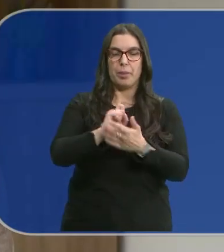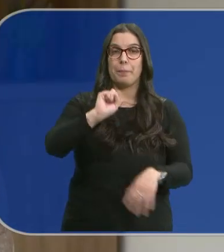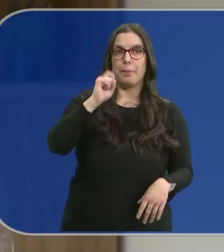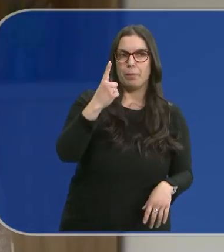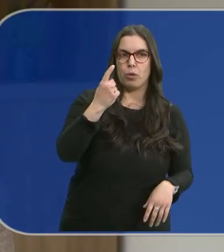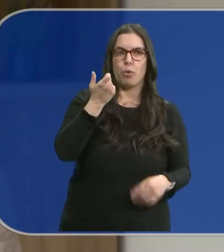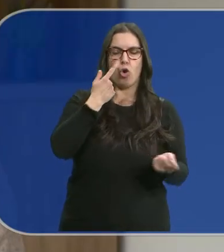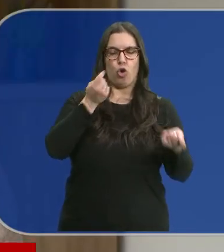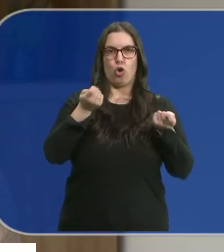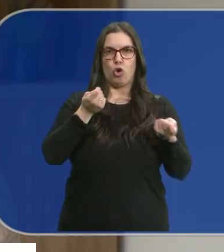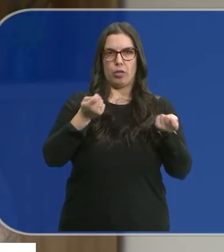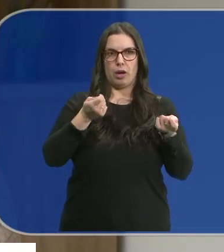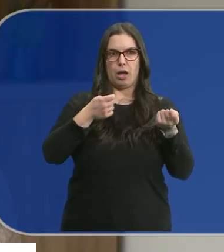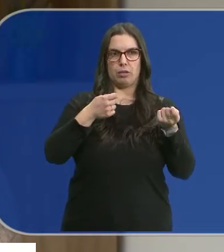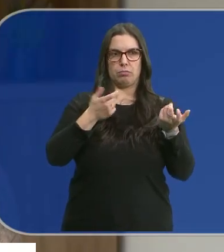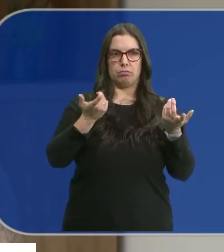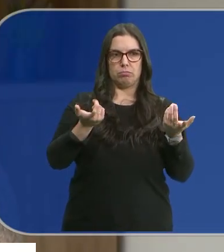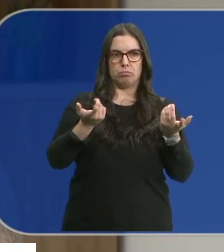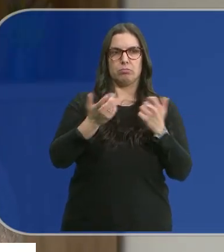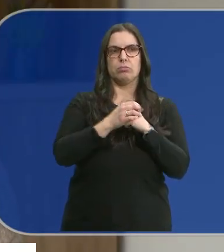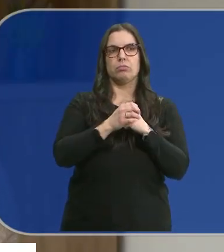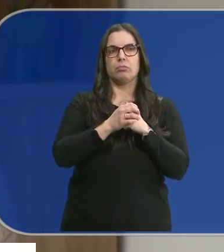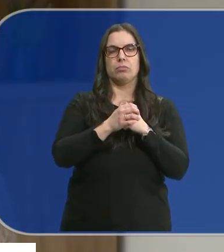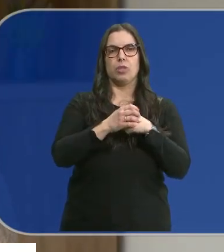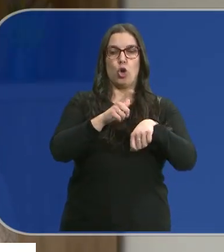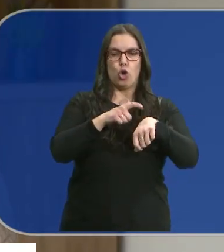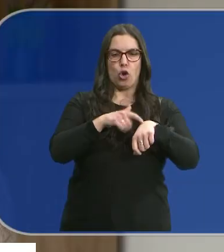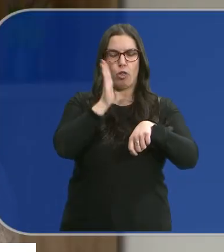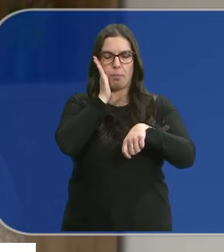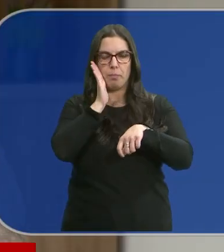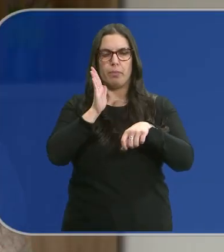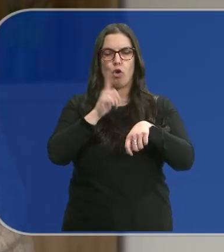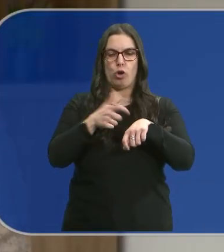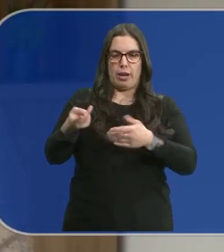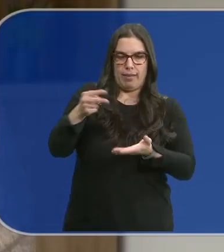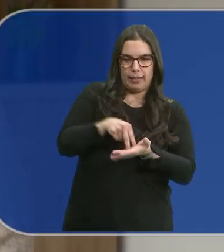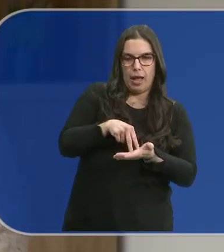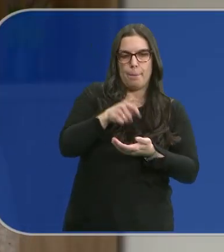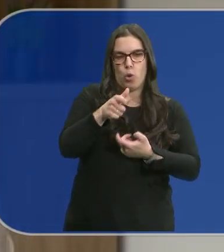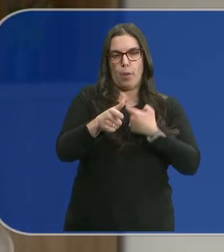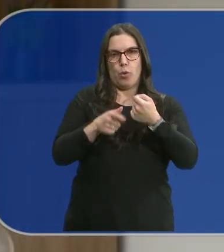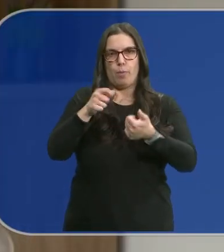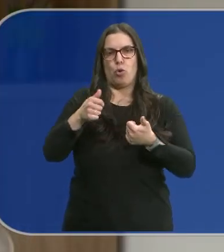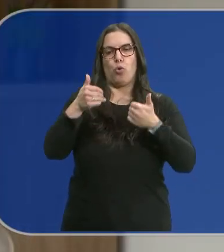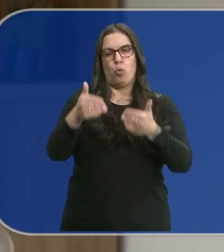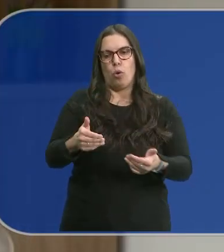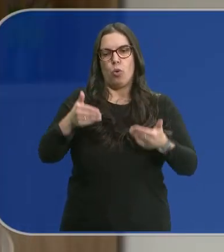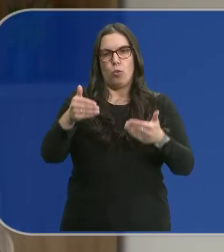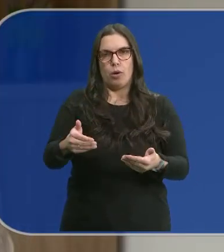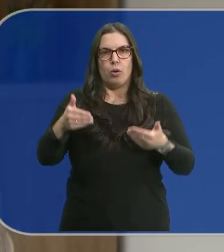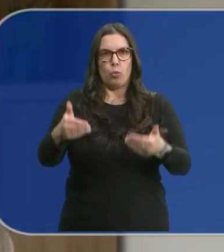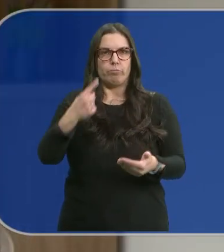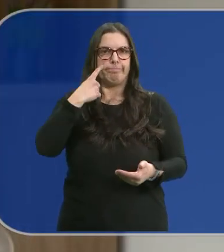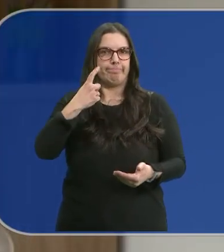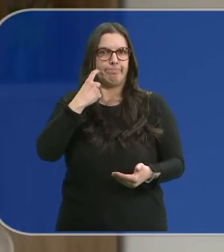veces es coordinar esos horarios, ¿no? La hora de acostarme, la hora de levantarme, para ir entrando en la rutina